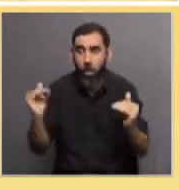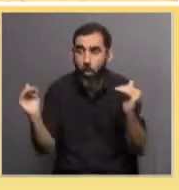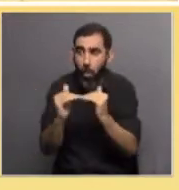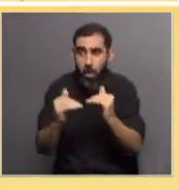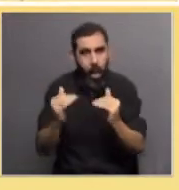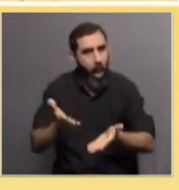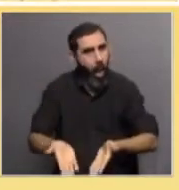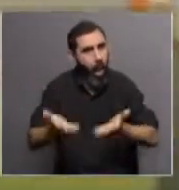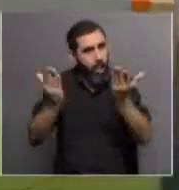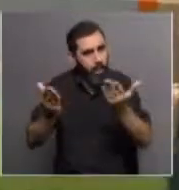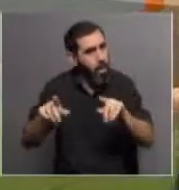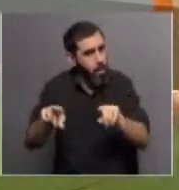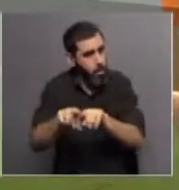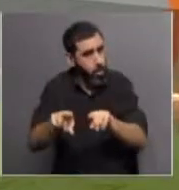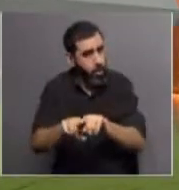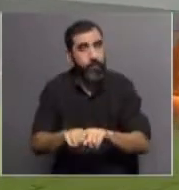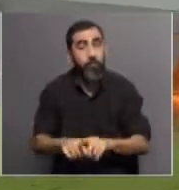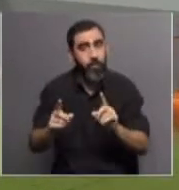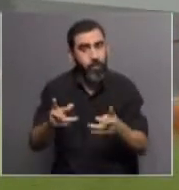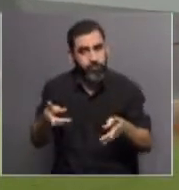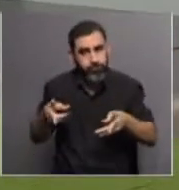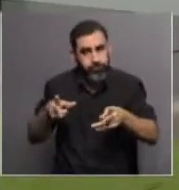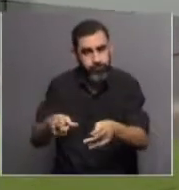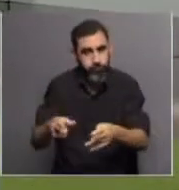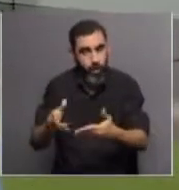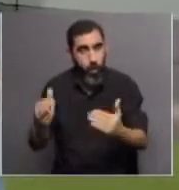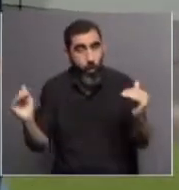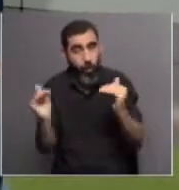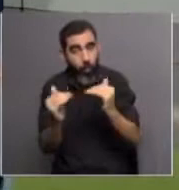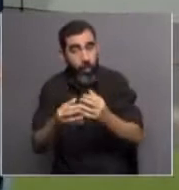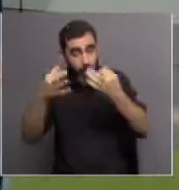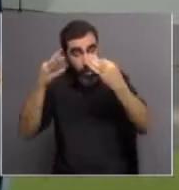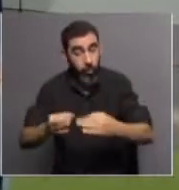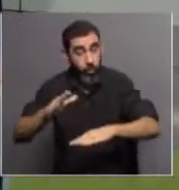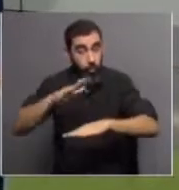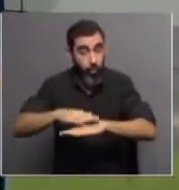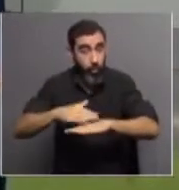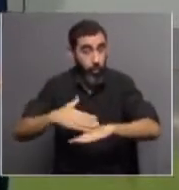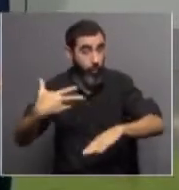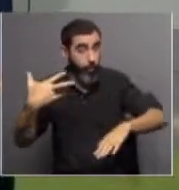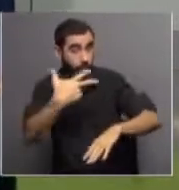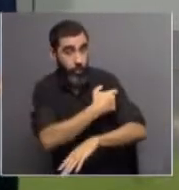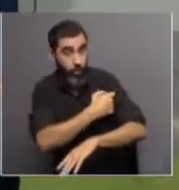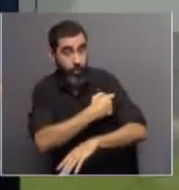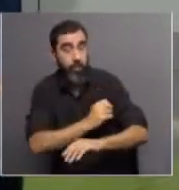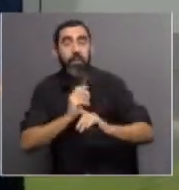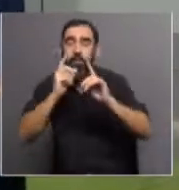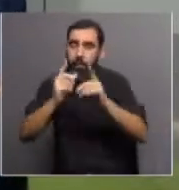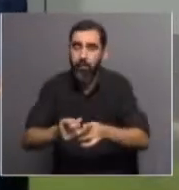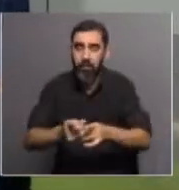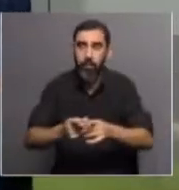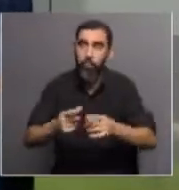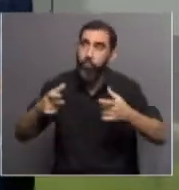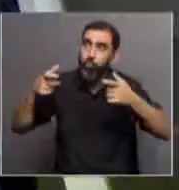movilidad estaba en aumento. Claro, y al haber limitado fuertemente la movilidad en el momento en el que se desplegaba el plan de vacunación, también tuvieron